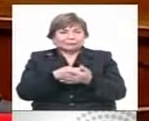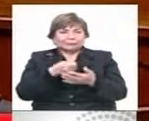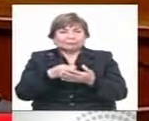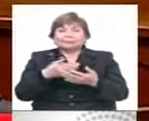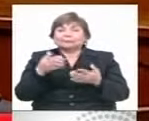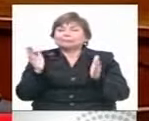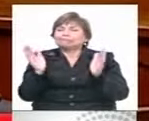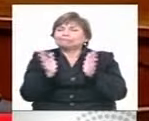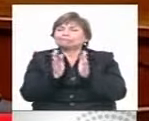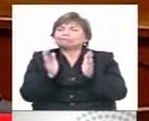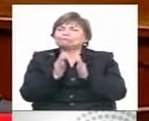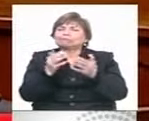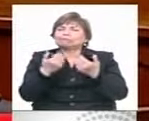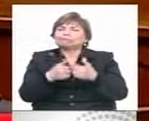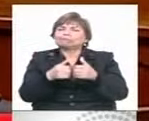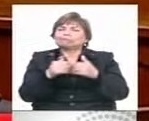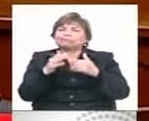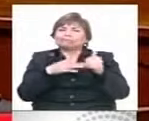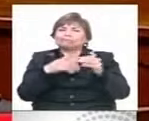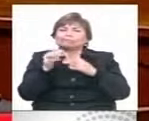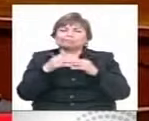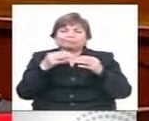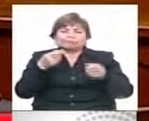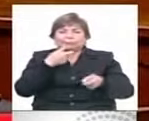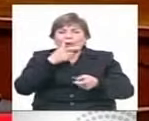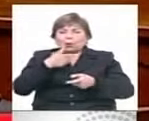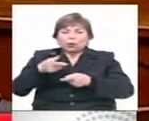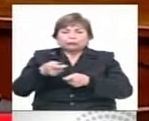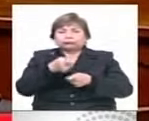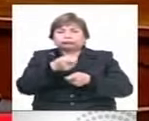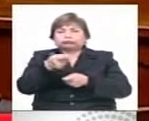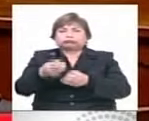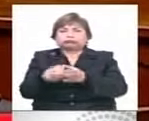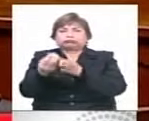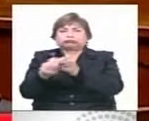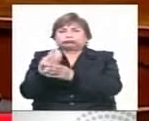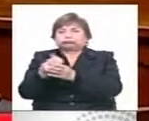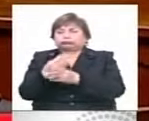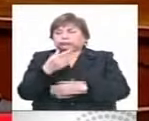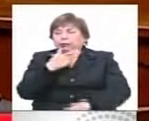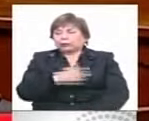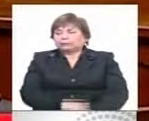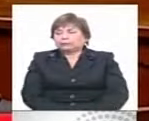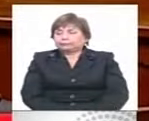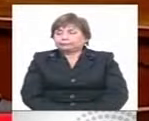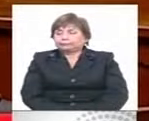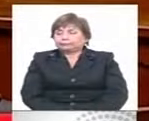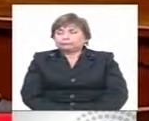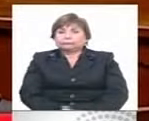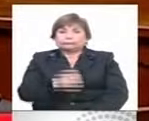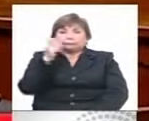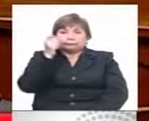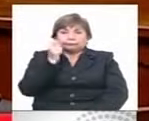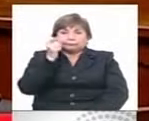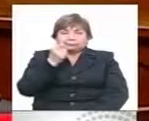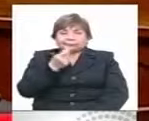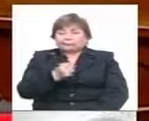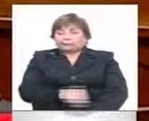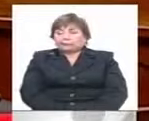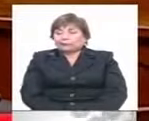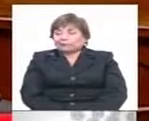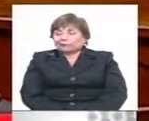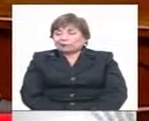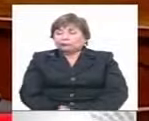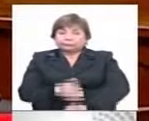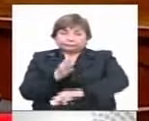en pequeña infraestructura para riego y la mayor gestión de agua. Pensiones.